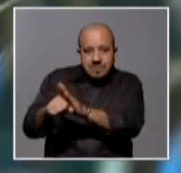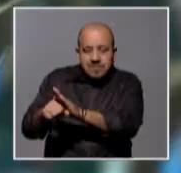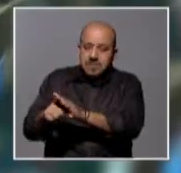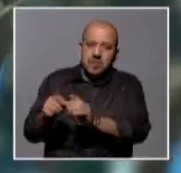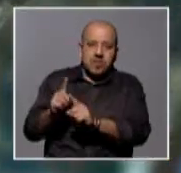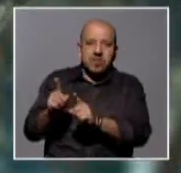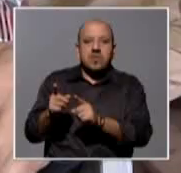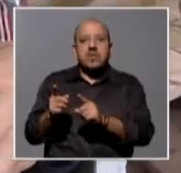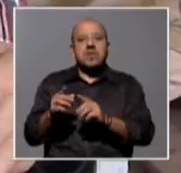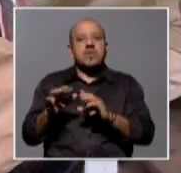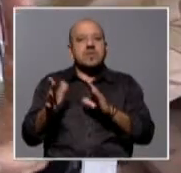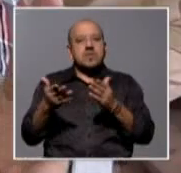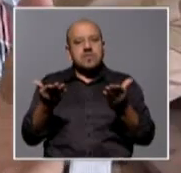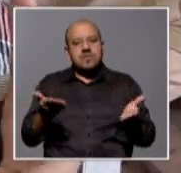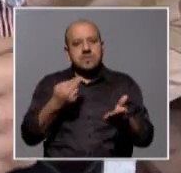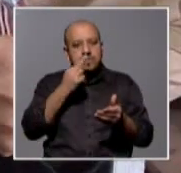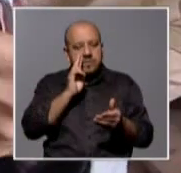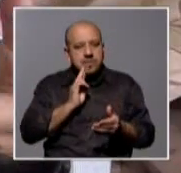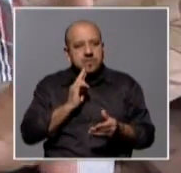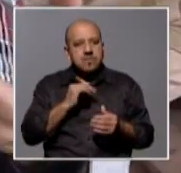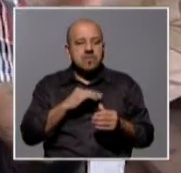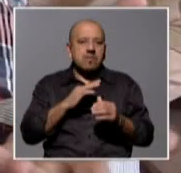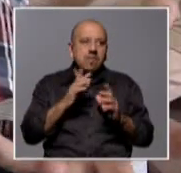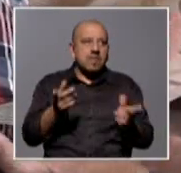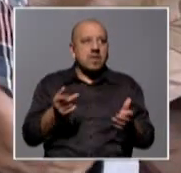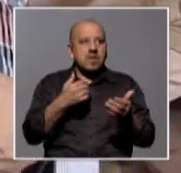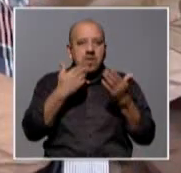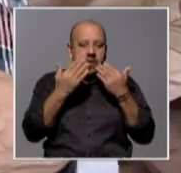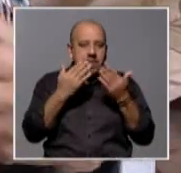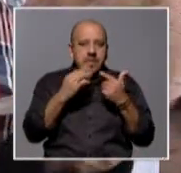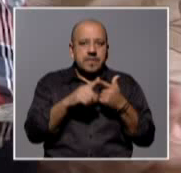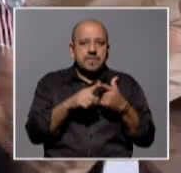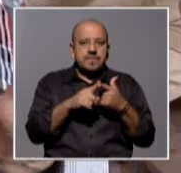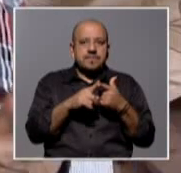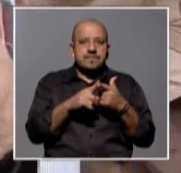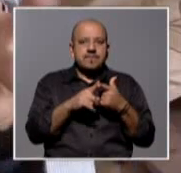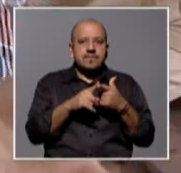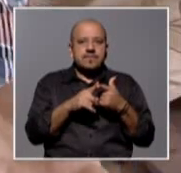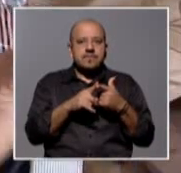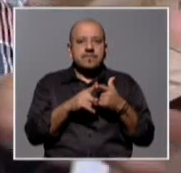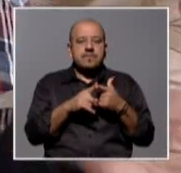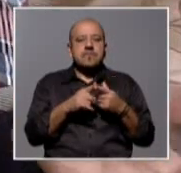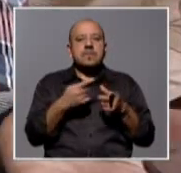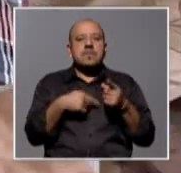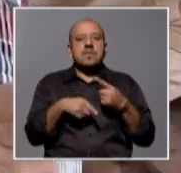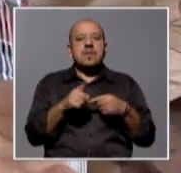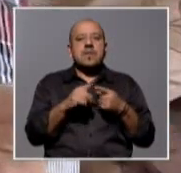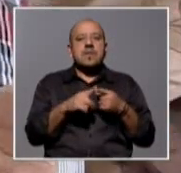conductas, de manera simple, ¿no?, sin hablar del carácter hasta genocida de ellas, pero de manera